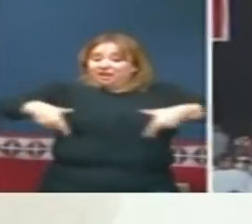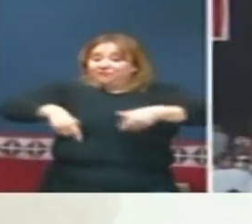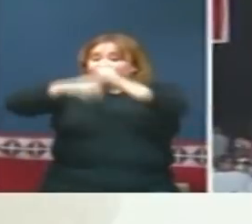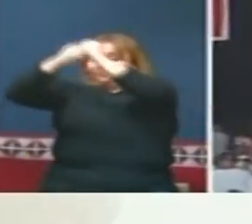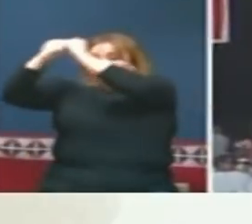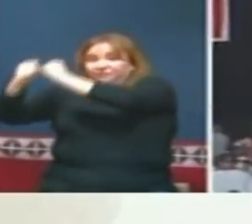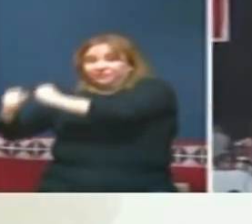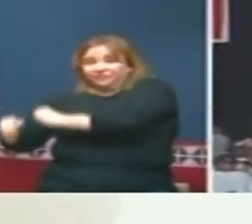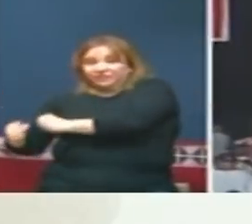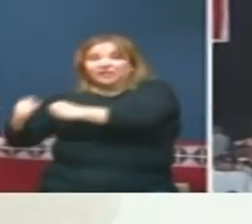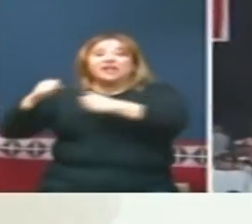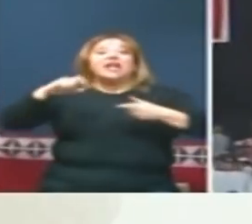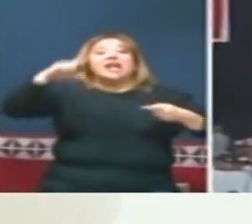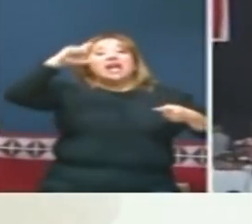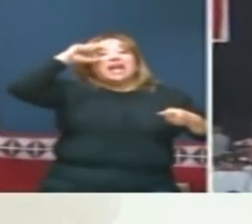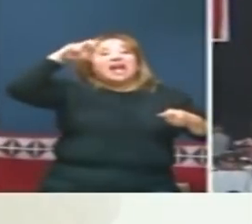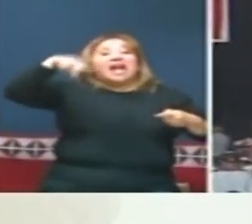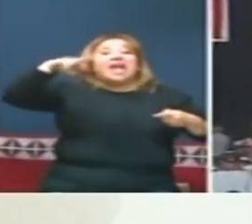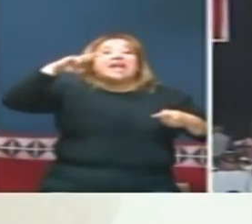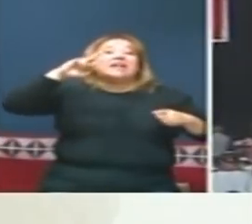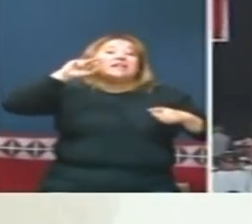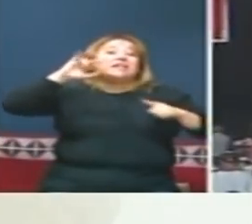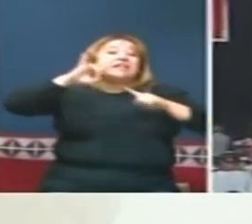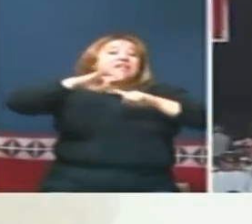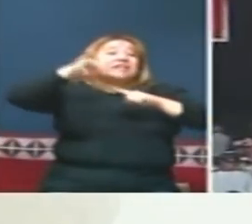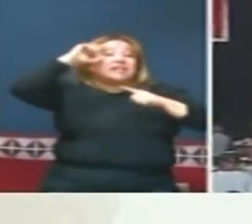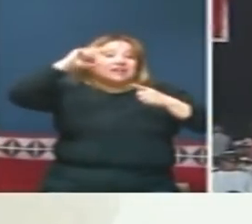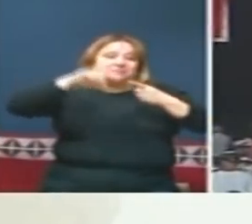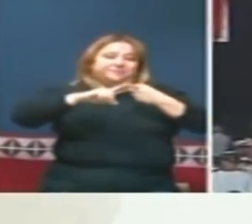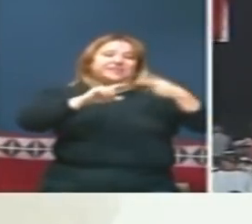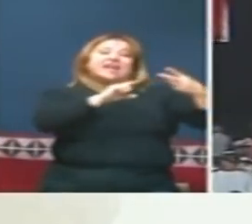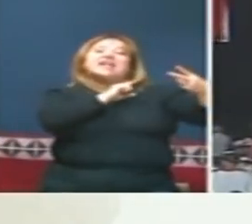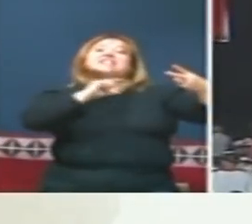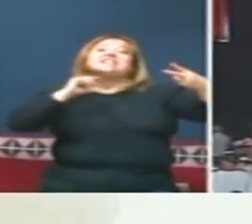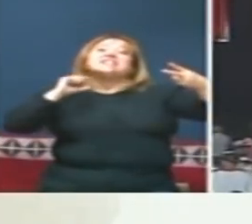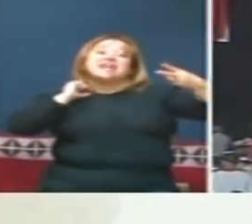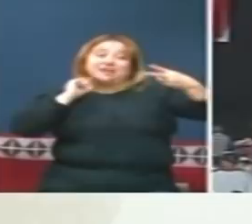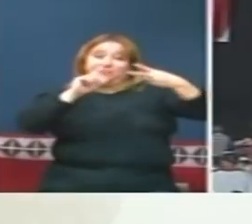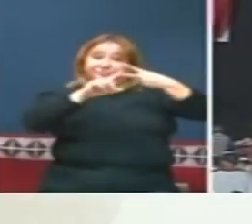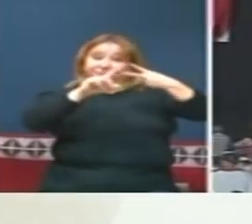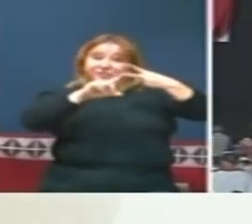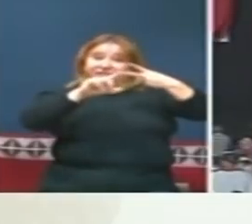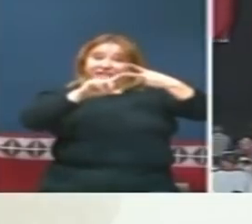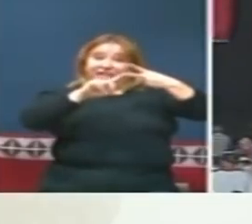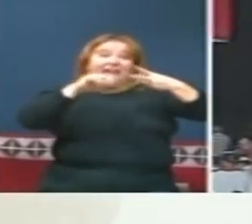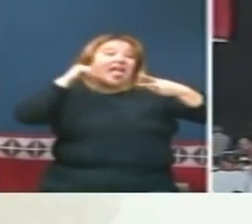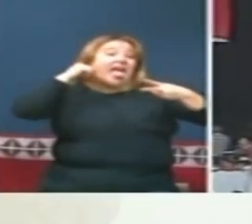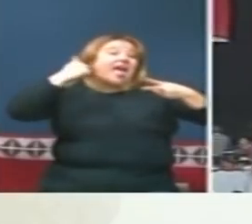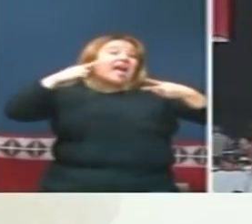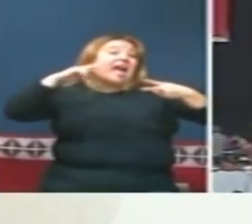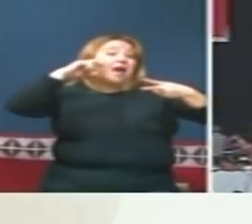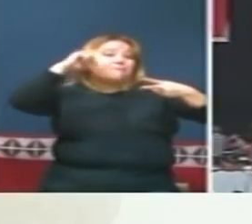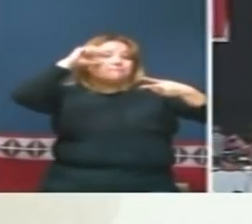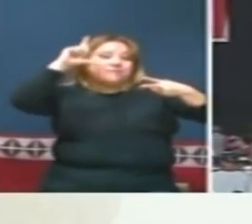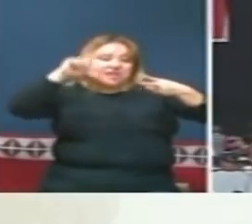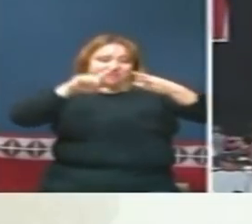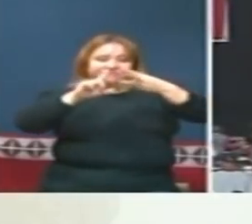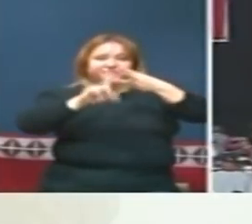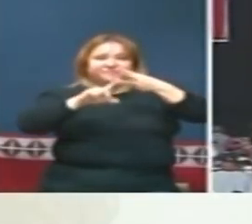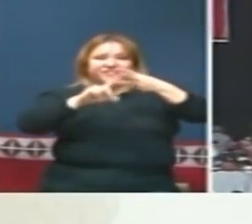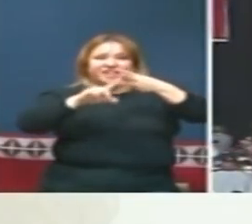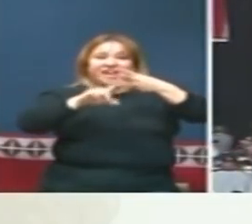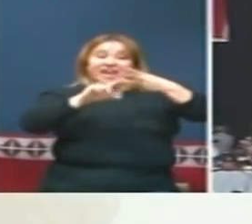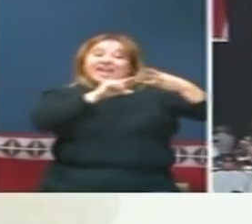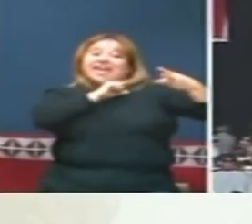Enrique Ángel Angelelli Carletti, el sacerdote diocesano Gabriel José Longueville, el